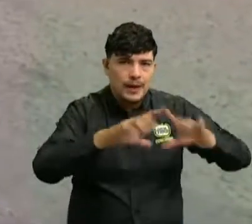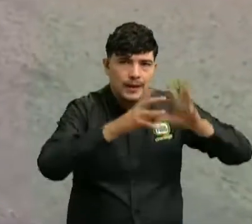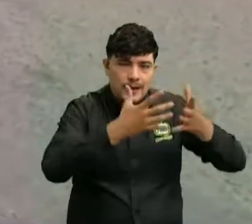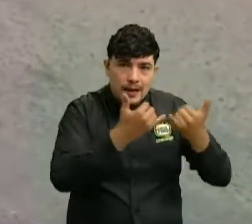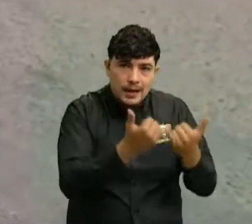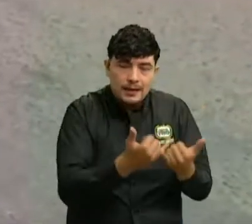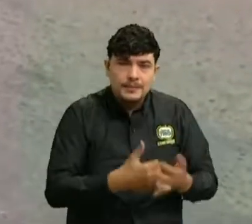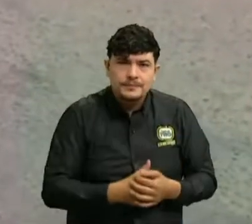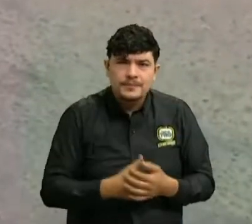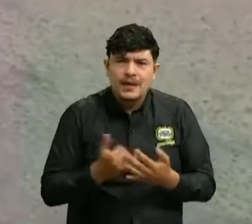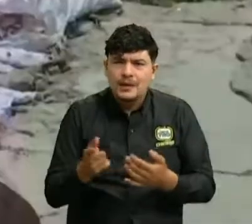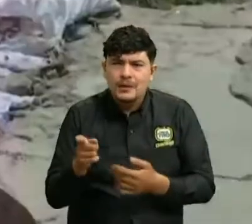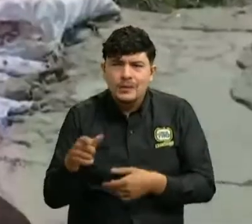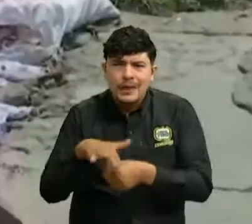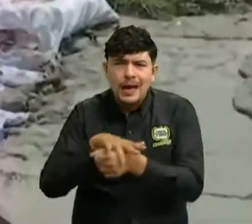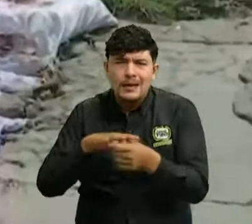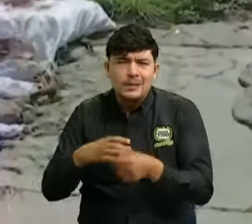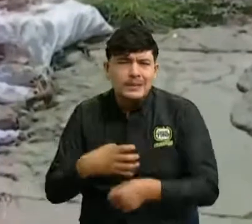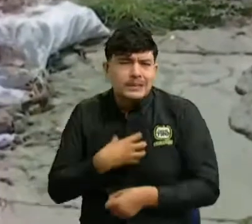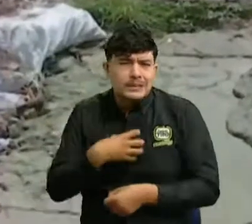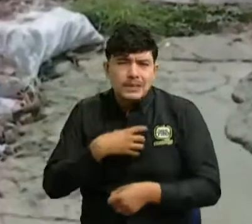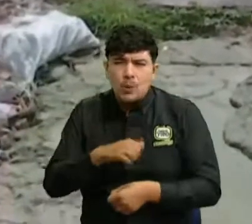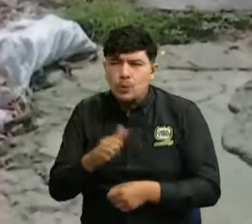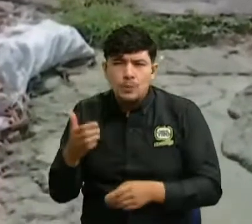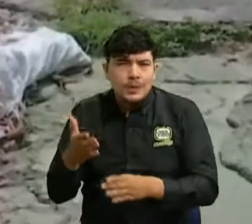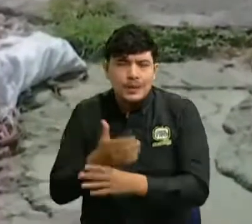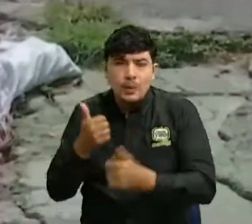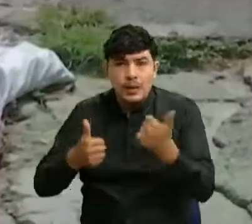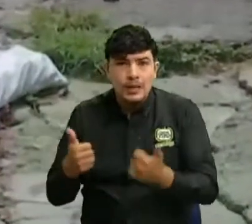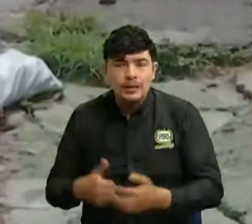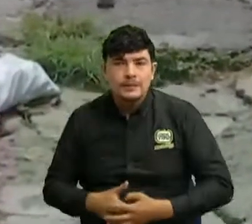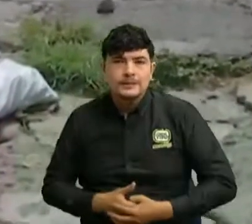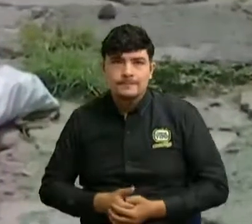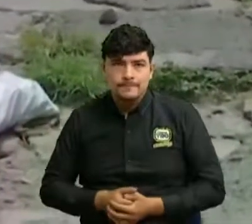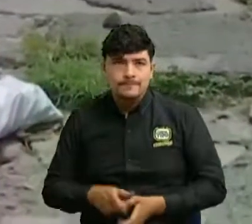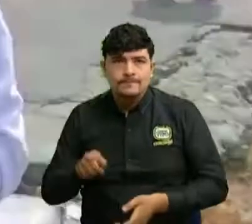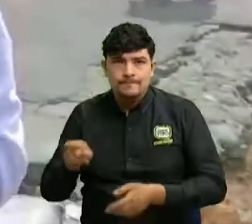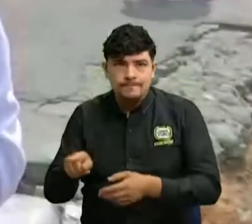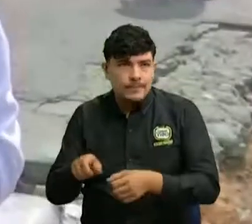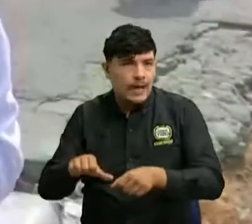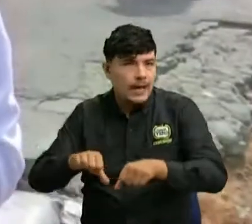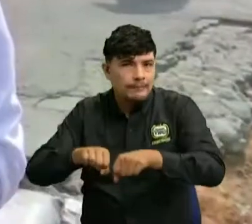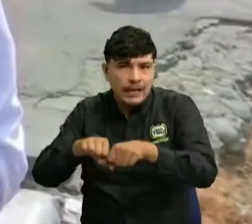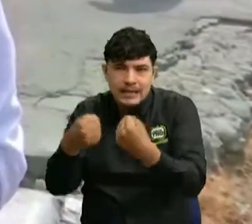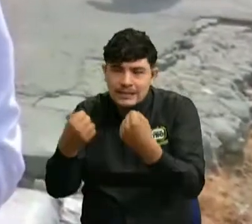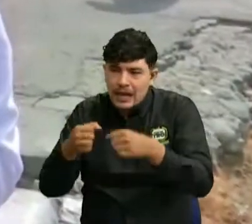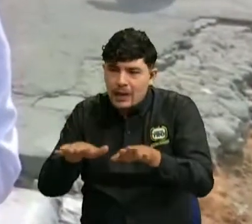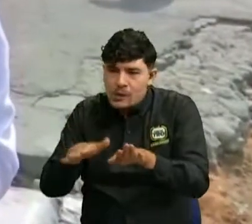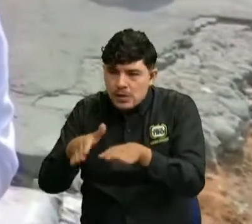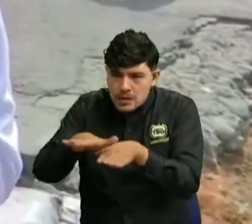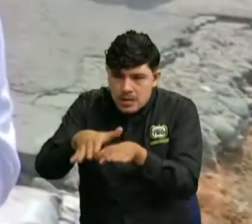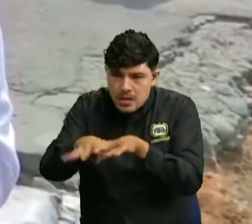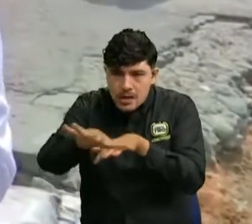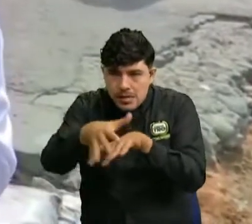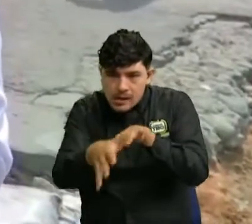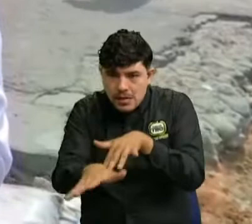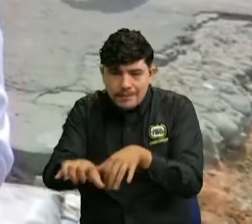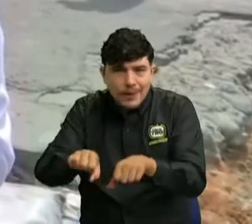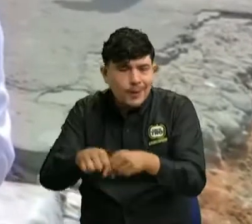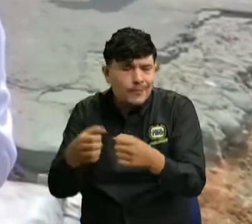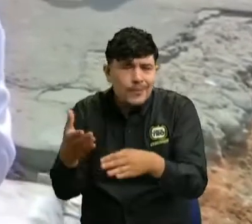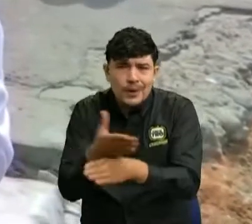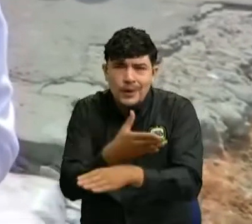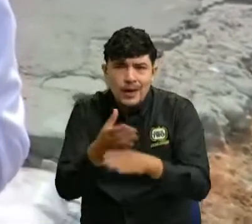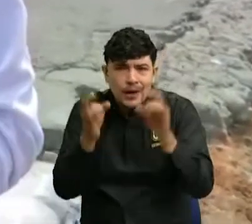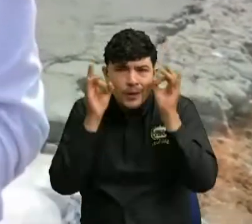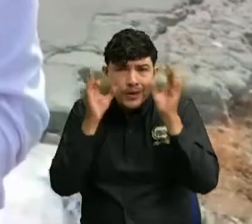de esta ciudadela tan importante de Cúcuta es el mal estado de la malla vial. Y es que la problemática es tan grande que esto lo vamos a